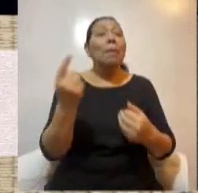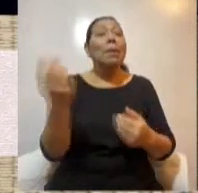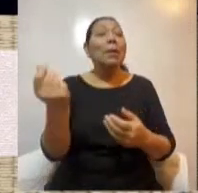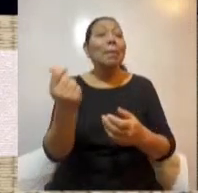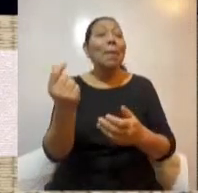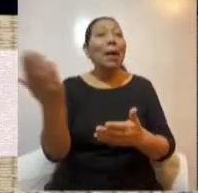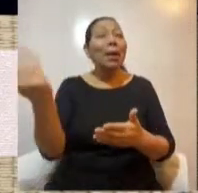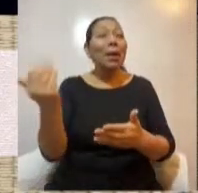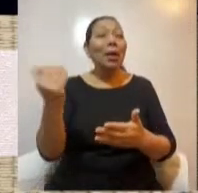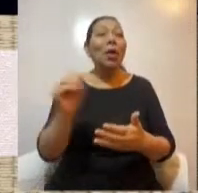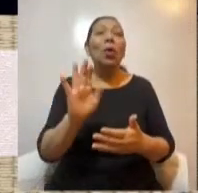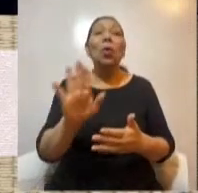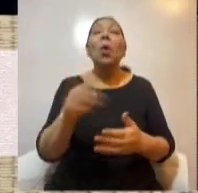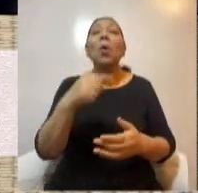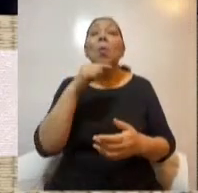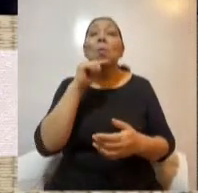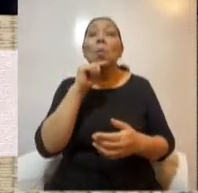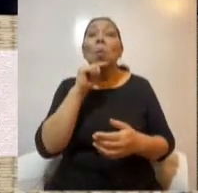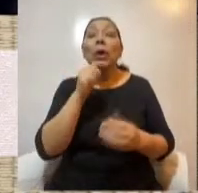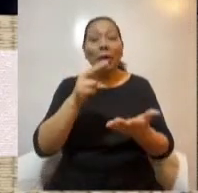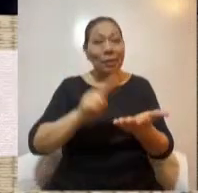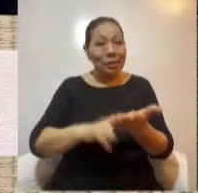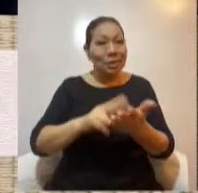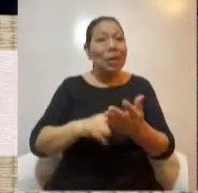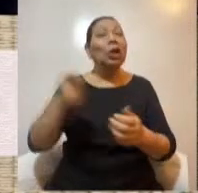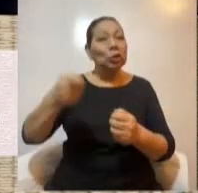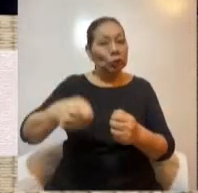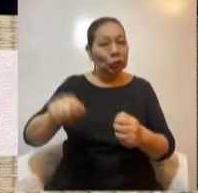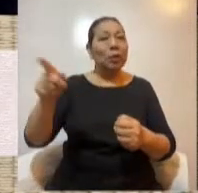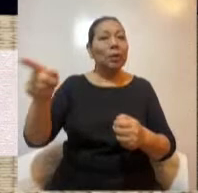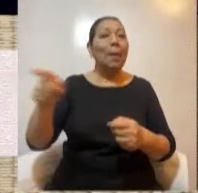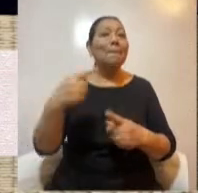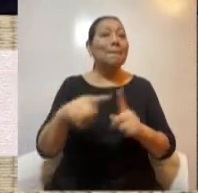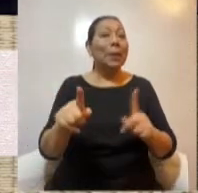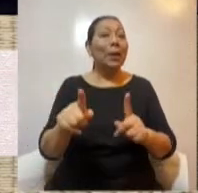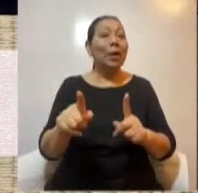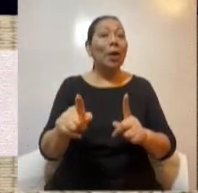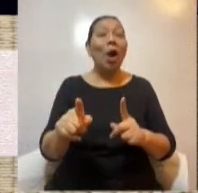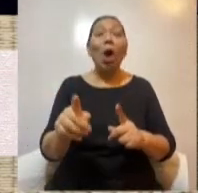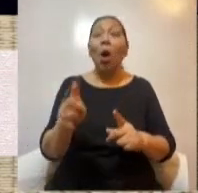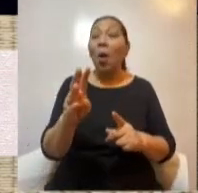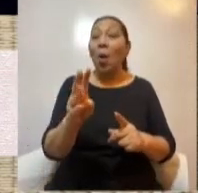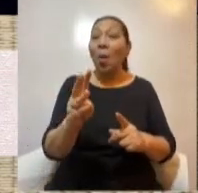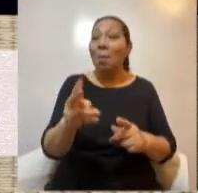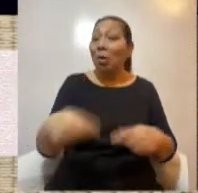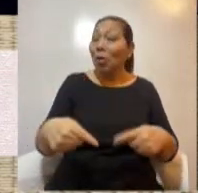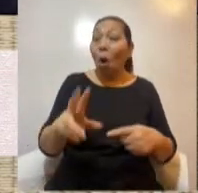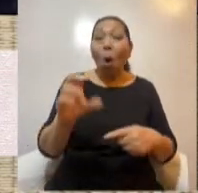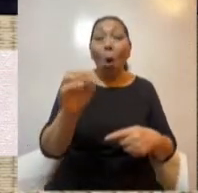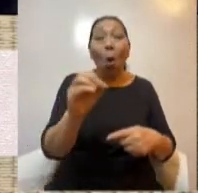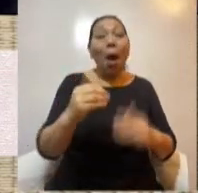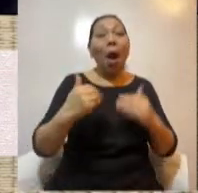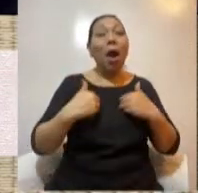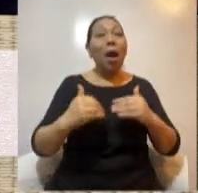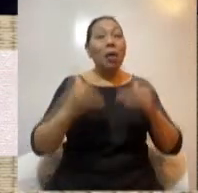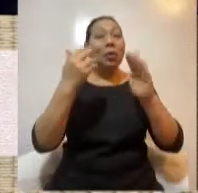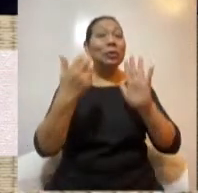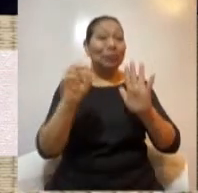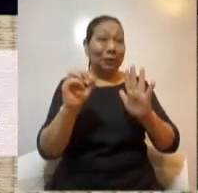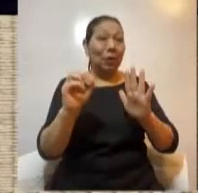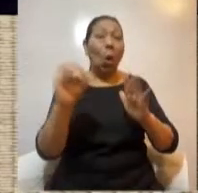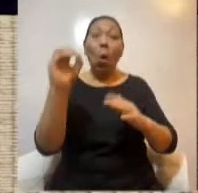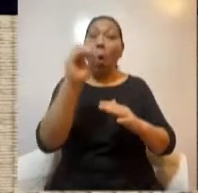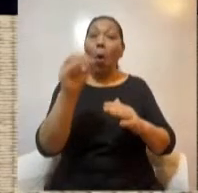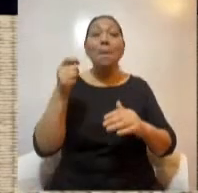a la pensión de viudez la cónyuge del asegurado pensionista y el cónyuge inválido o mayor de